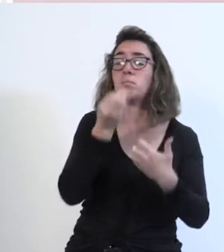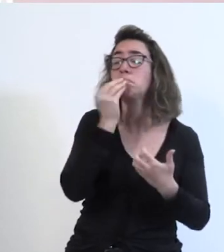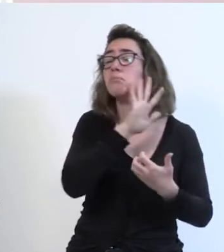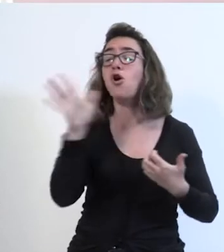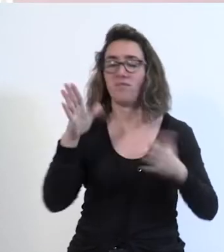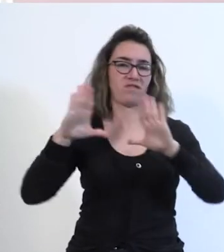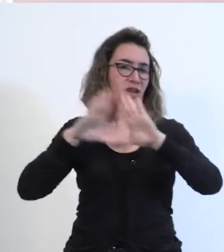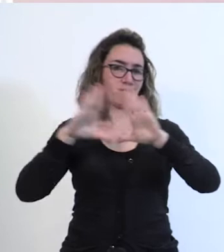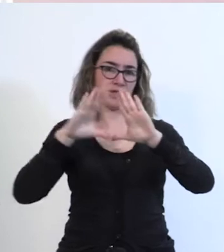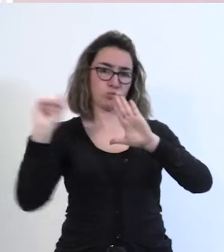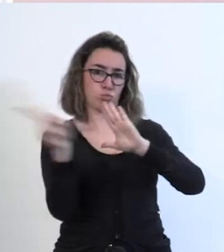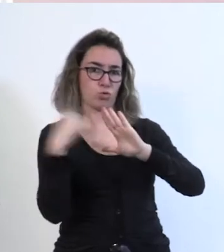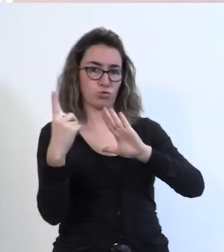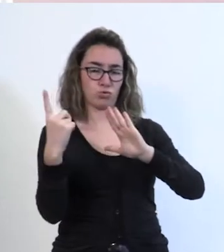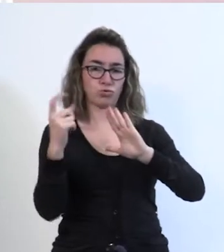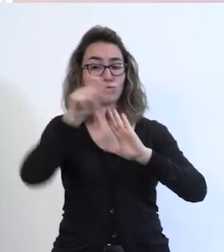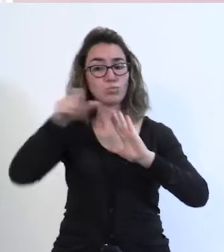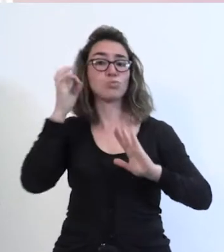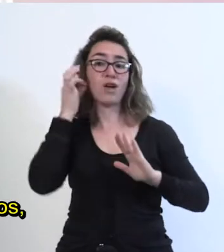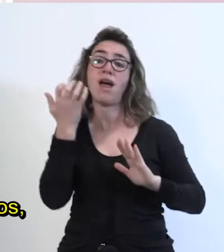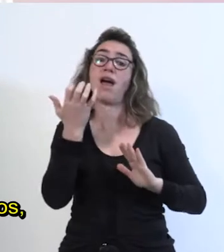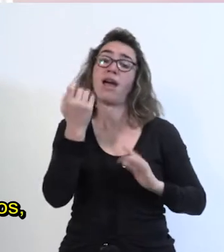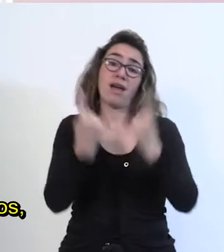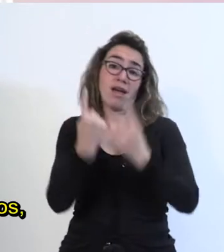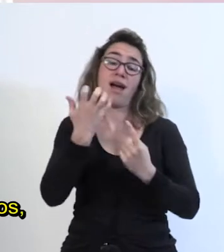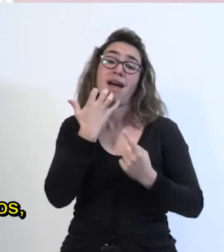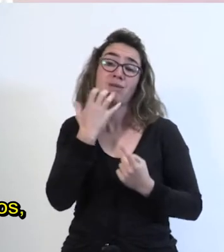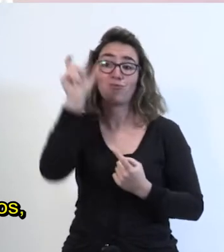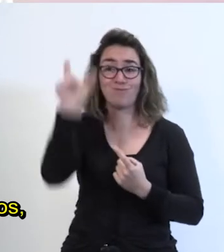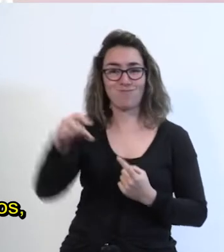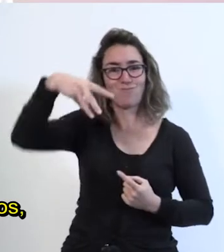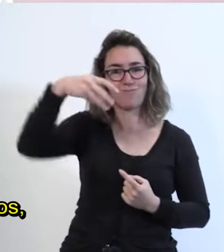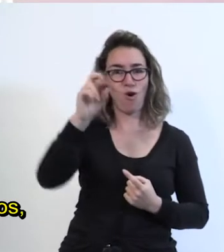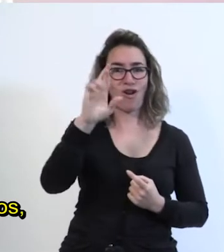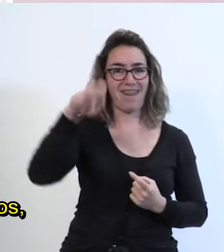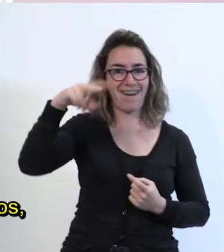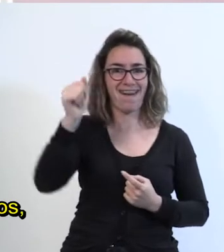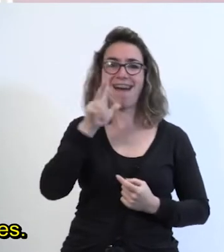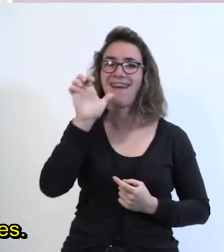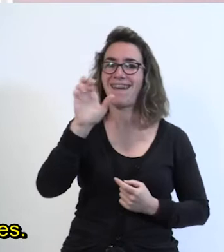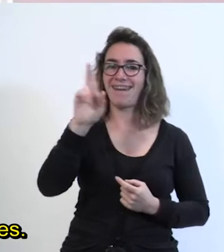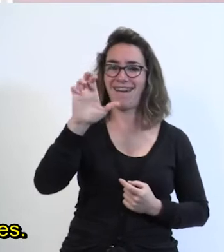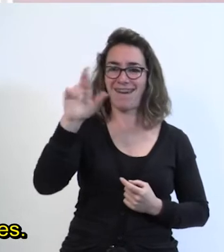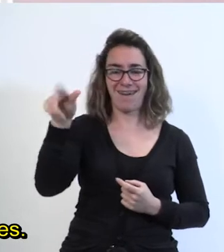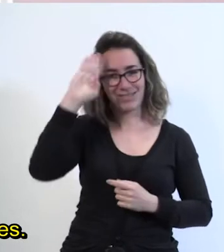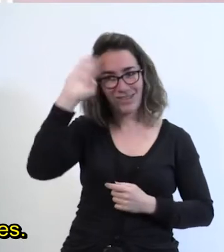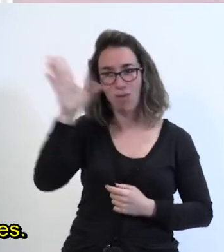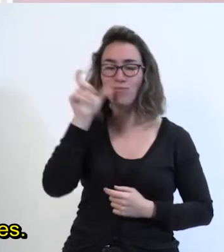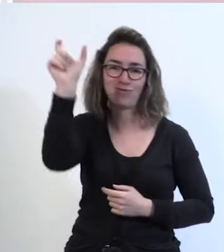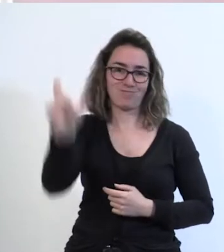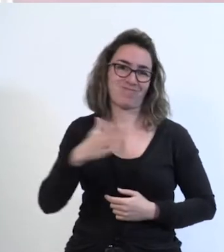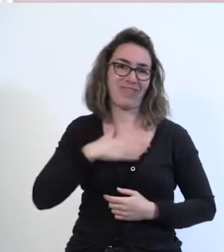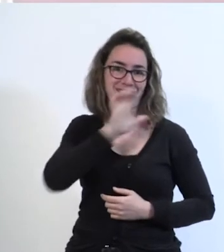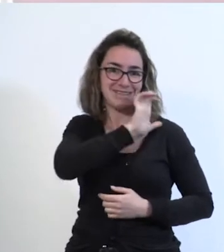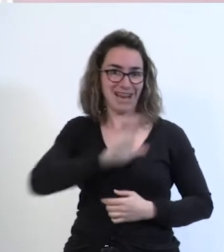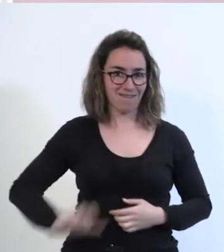como gentes, como mujeres, como la que hoy tenemos a nuestro lado. Morena Herrera, y a la que saludamos, está en El Salvador. Buenos días, Morena. Buenas